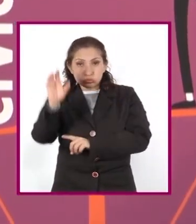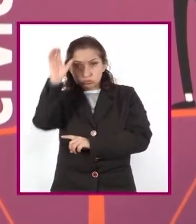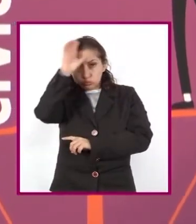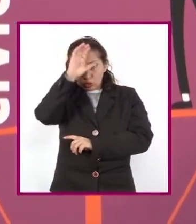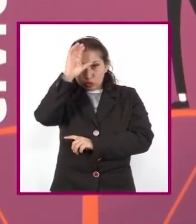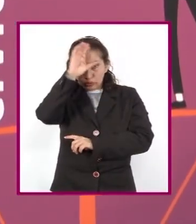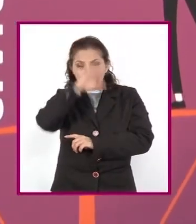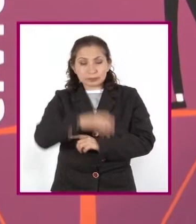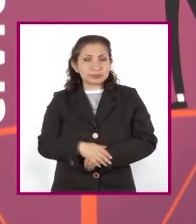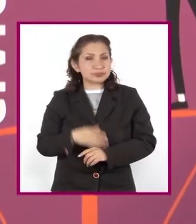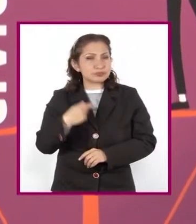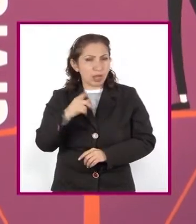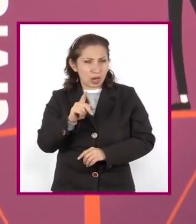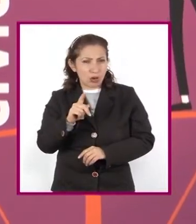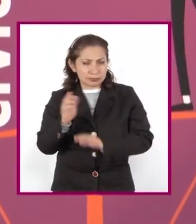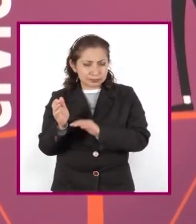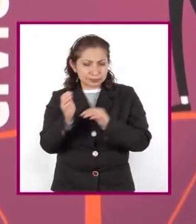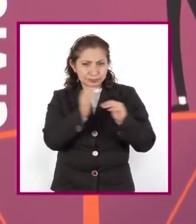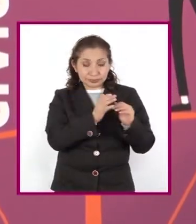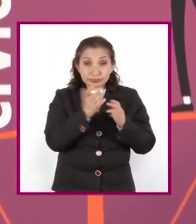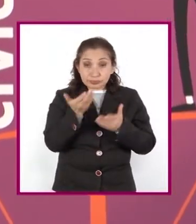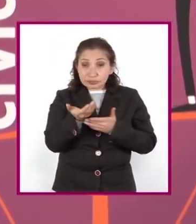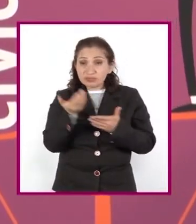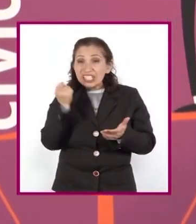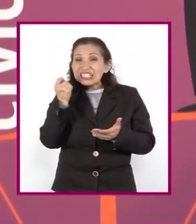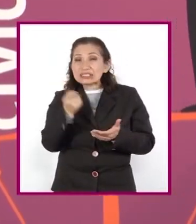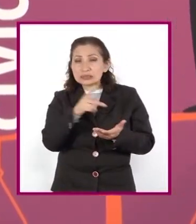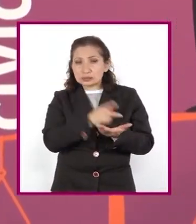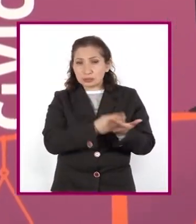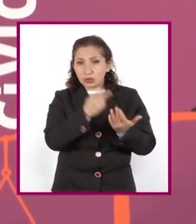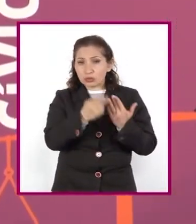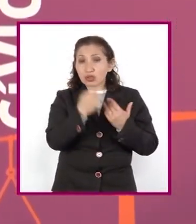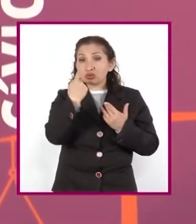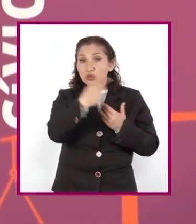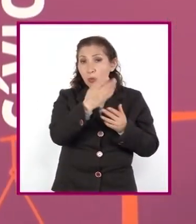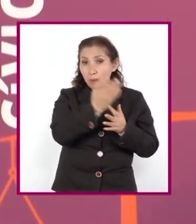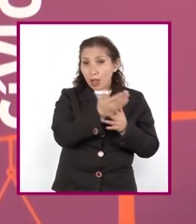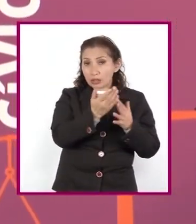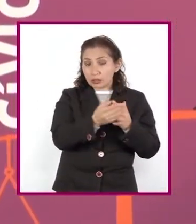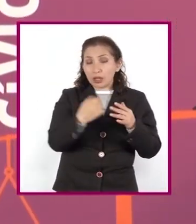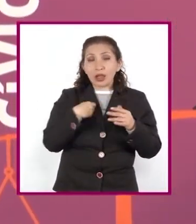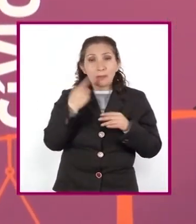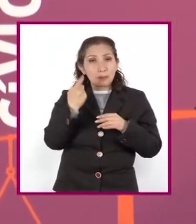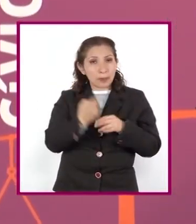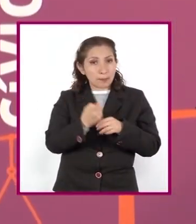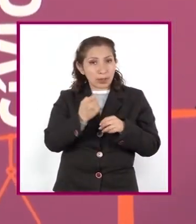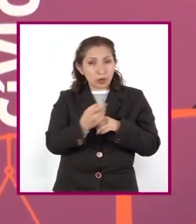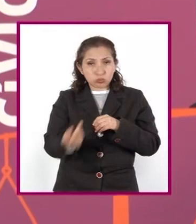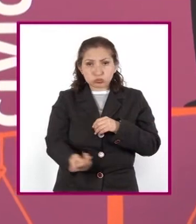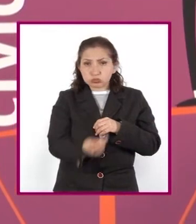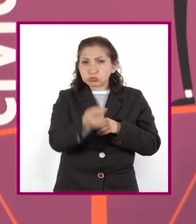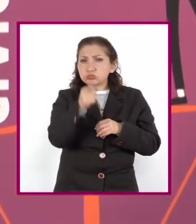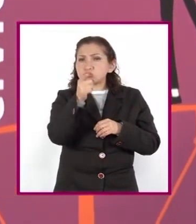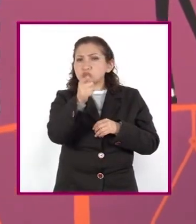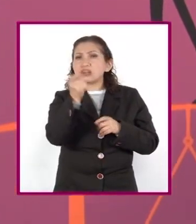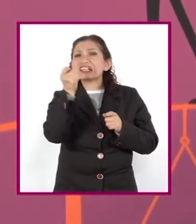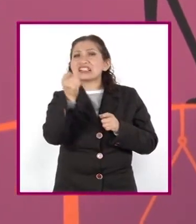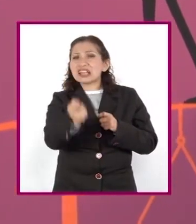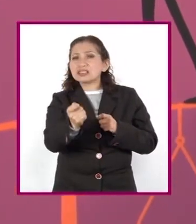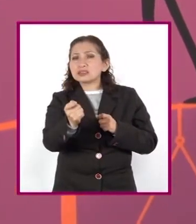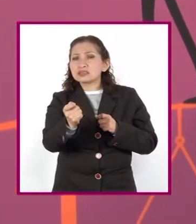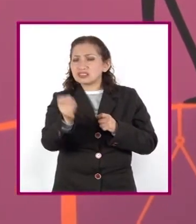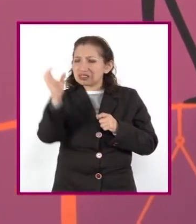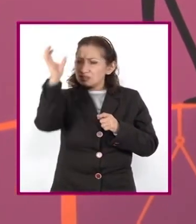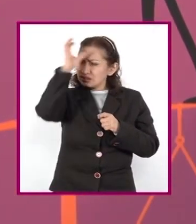antes de profundizar más acerca de qué es un proyecto y sus fases, quiero preguntarles lo siguiente. ¿Qué es la